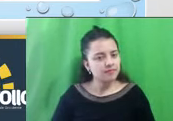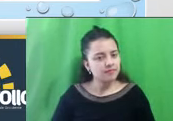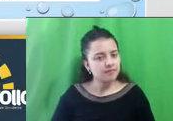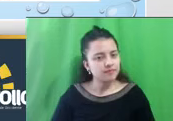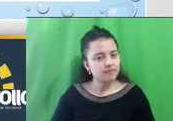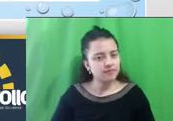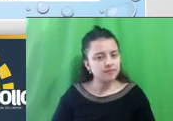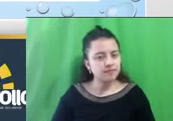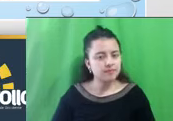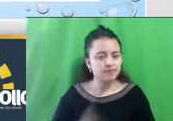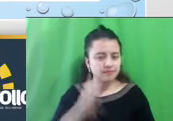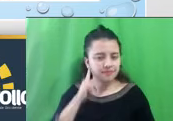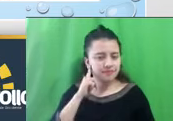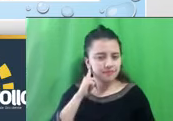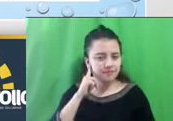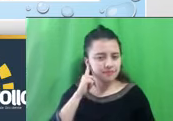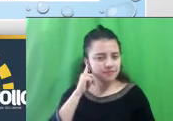ingeniera.